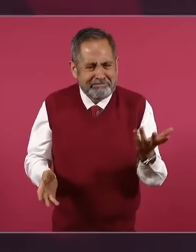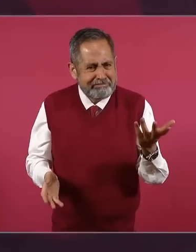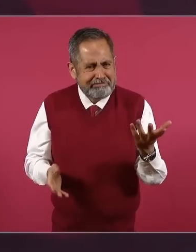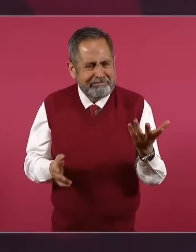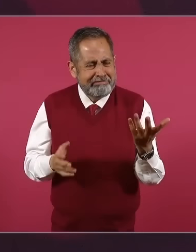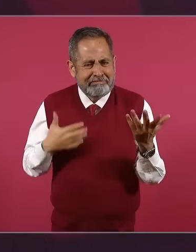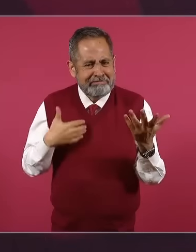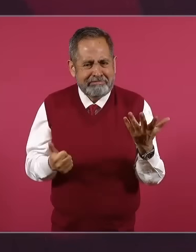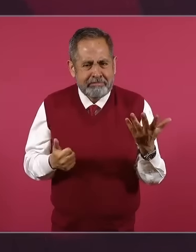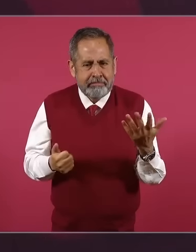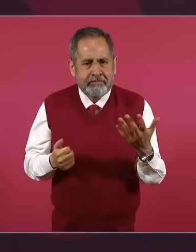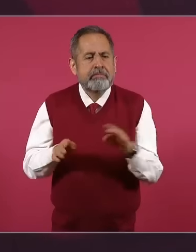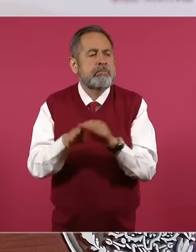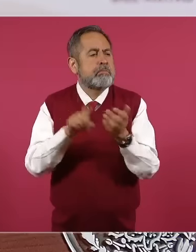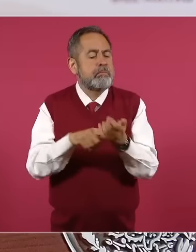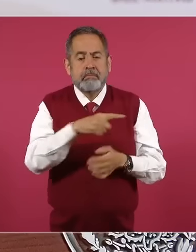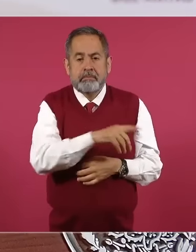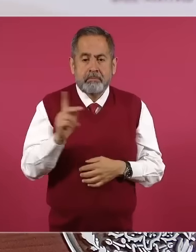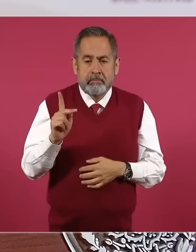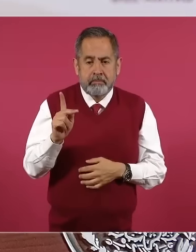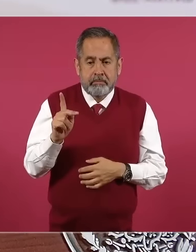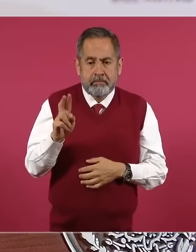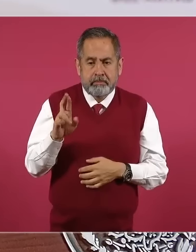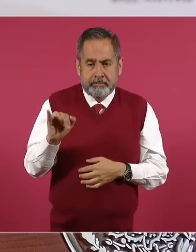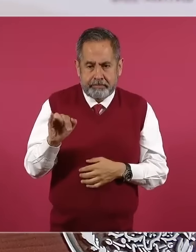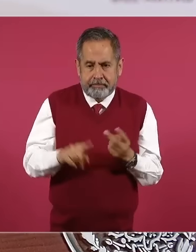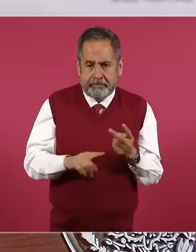el PRI y el PAN el FOBAPROA?